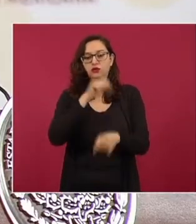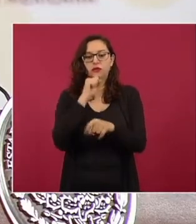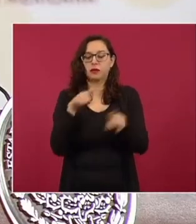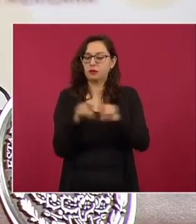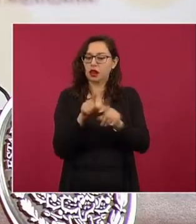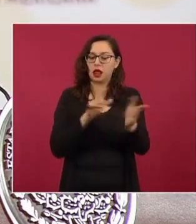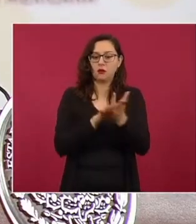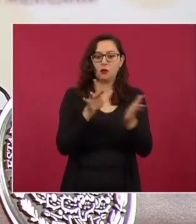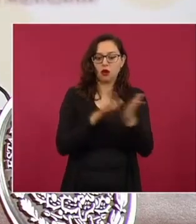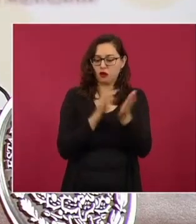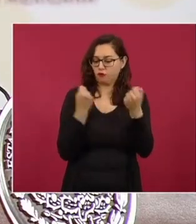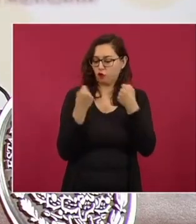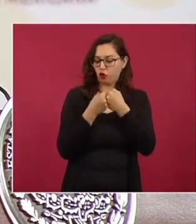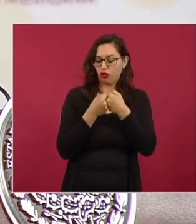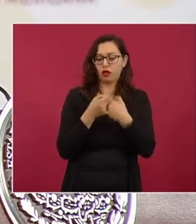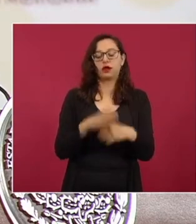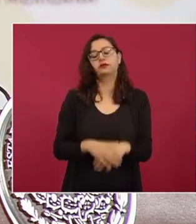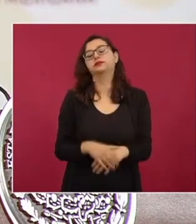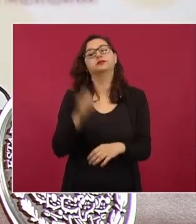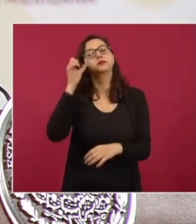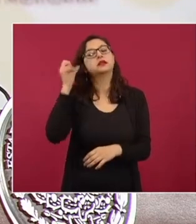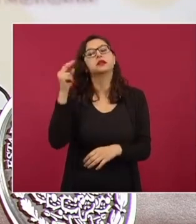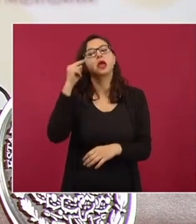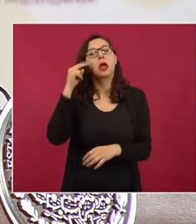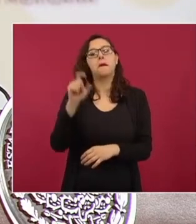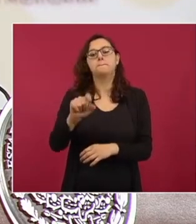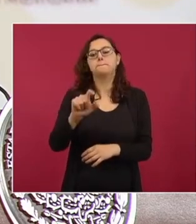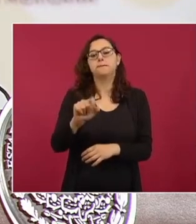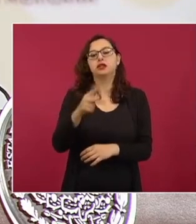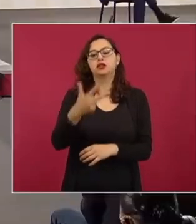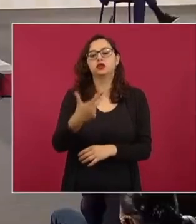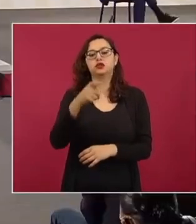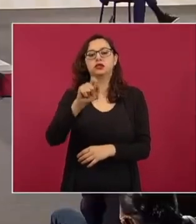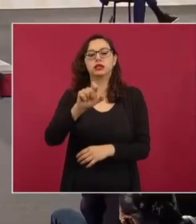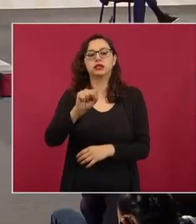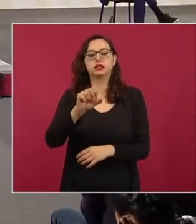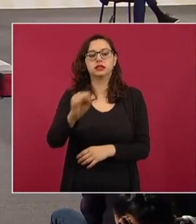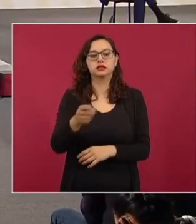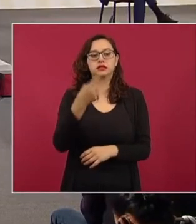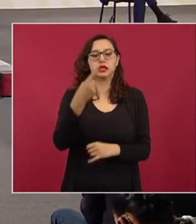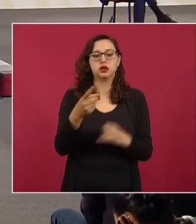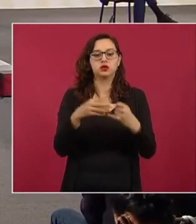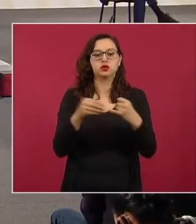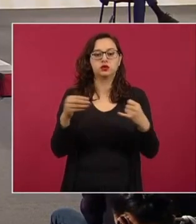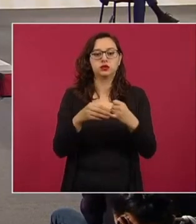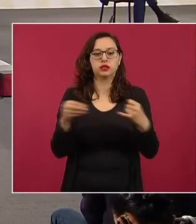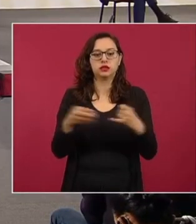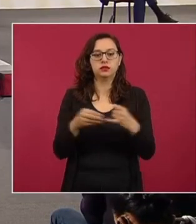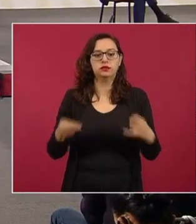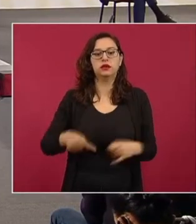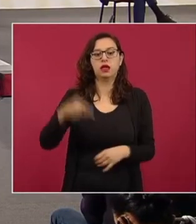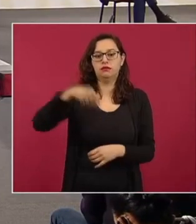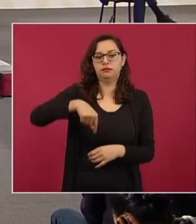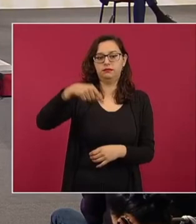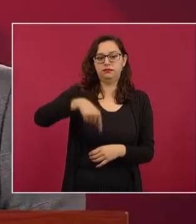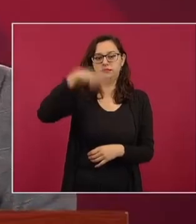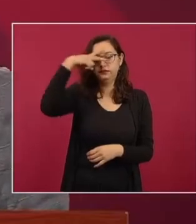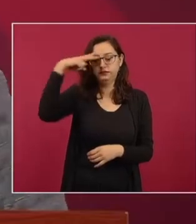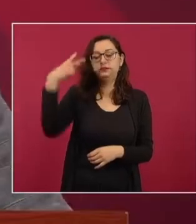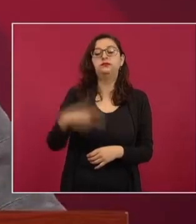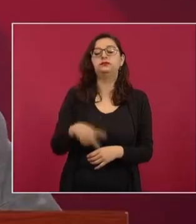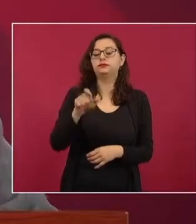subsidio al IEPS. China, 28 pesos con 61 centavos el litro, y en México el promedio